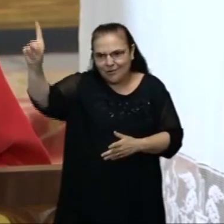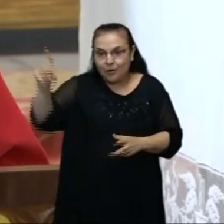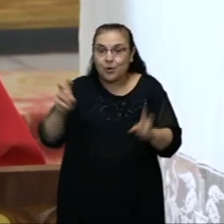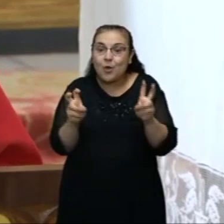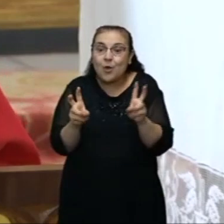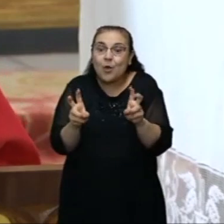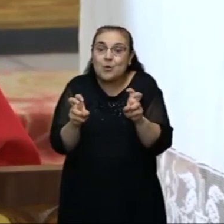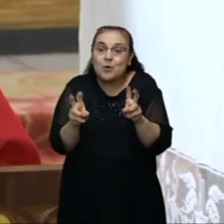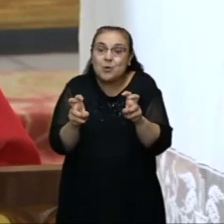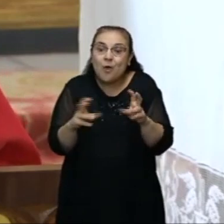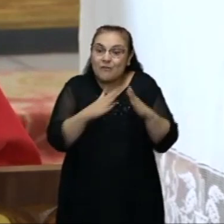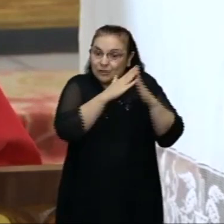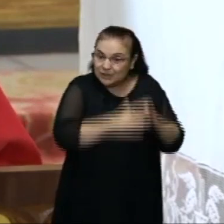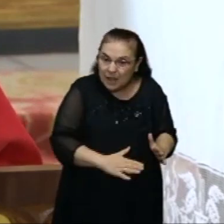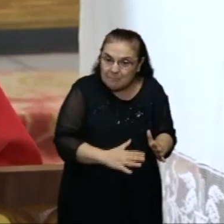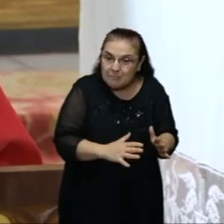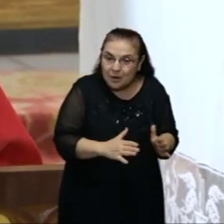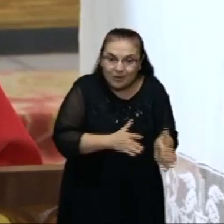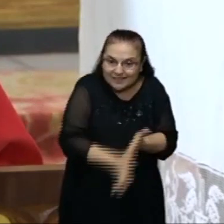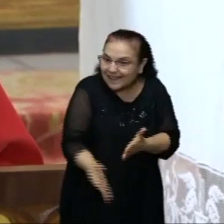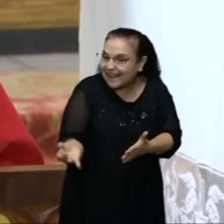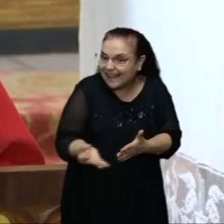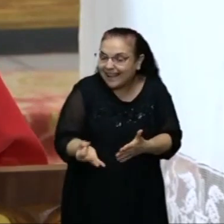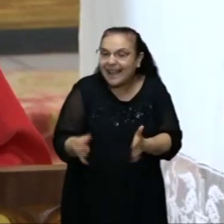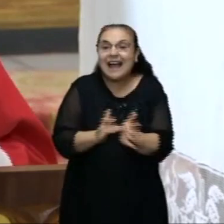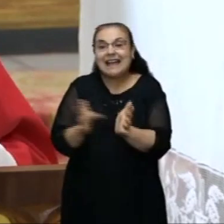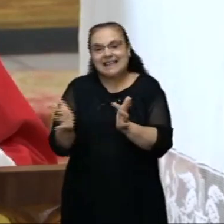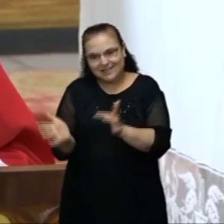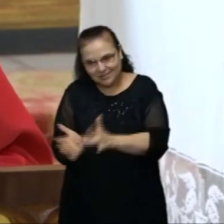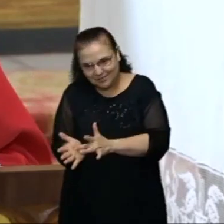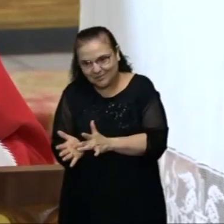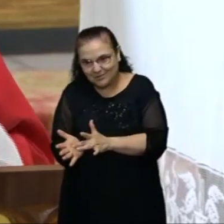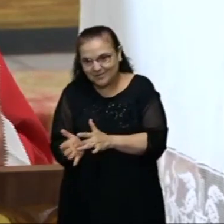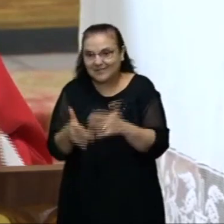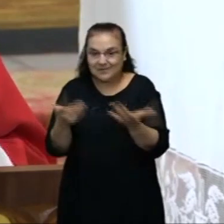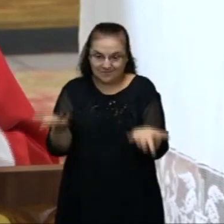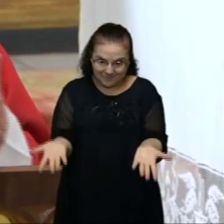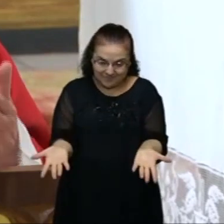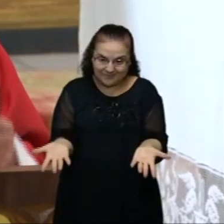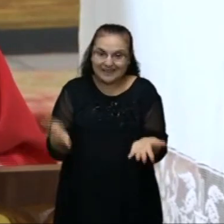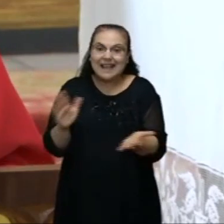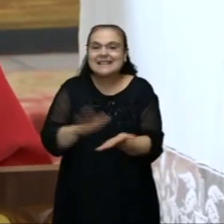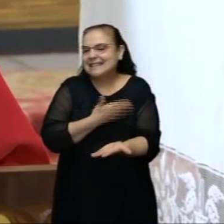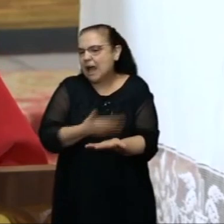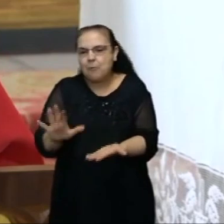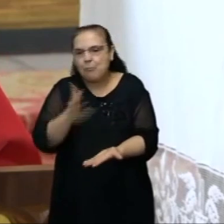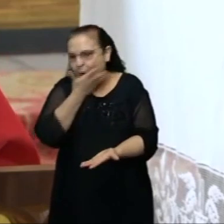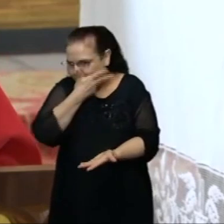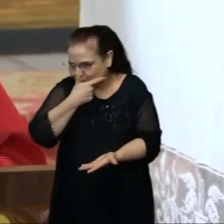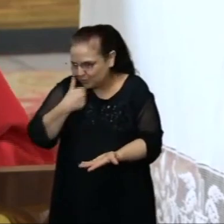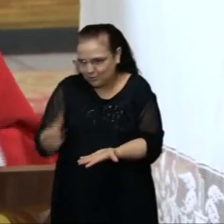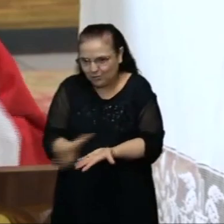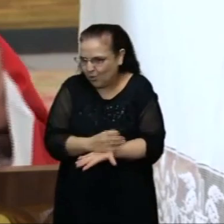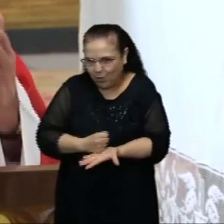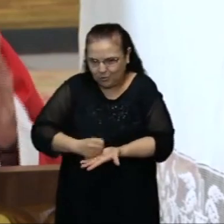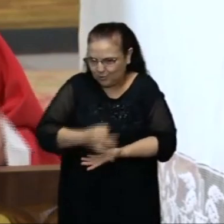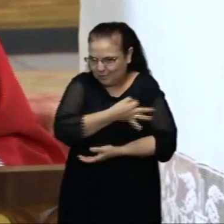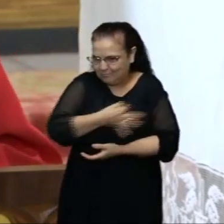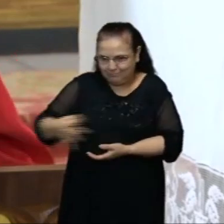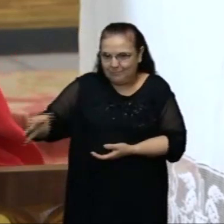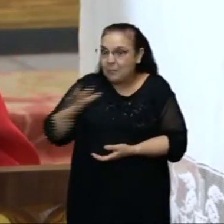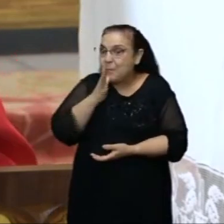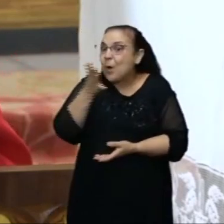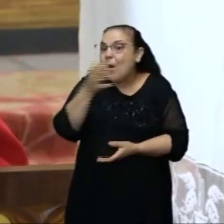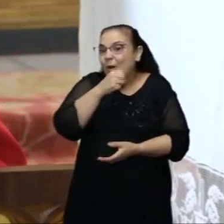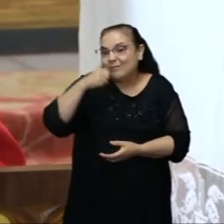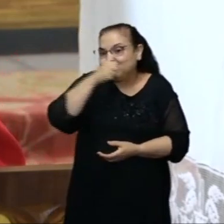el propio Jesús. Y entonces el Salmo, que conocemos todos perfectamente porque lo hemos